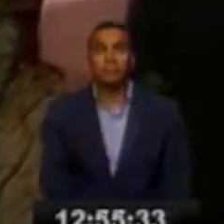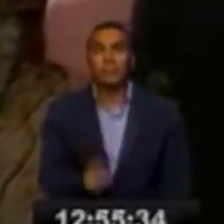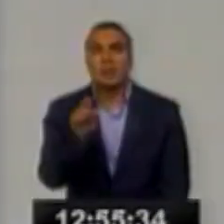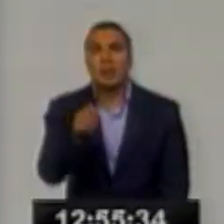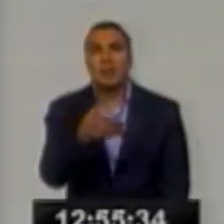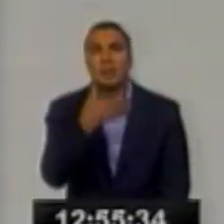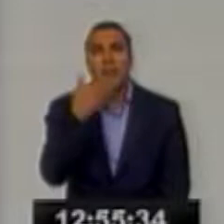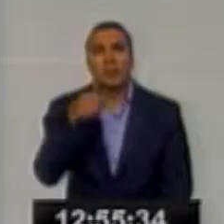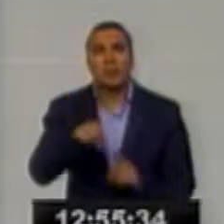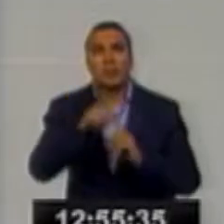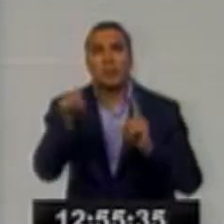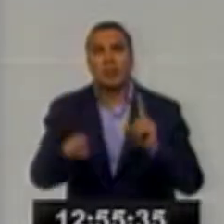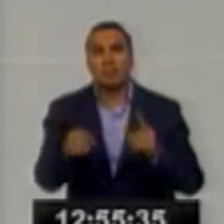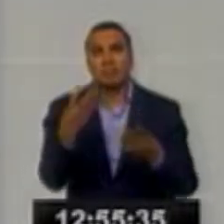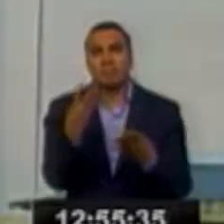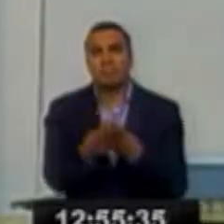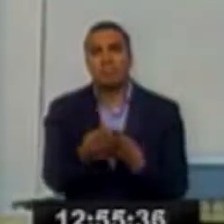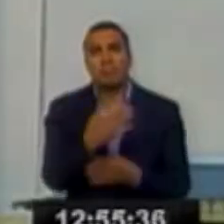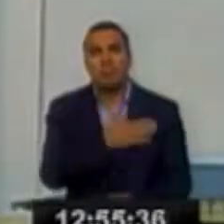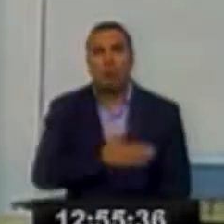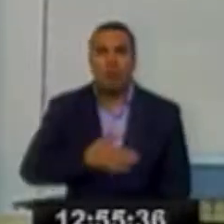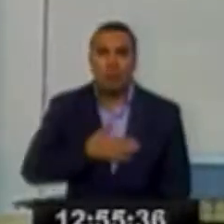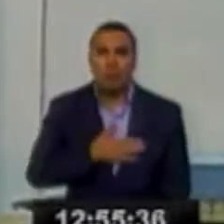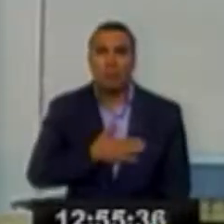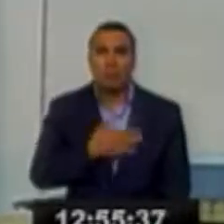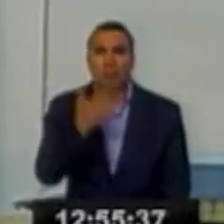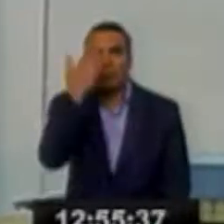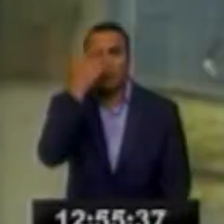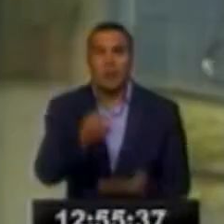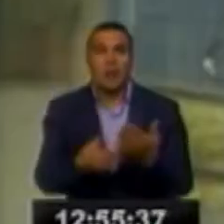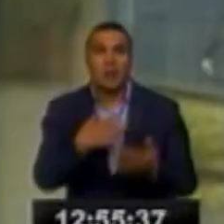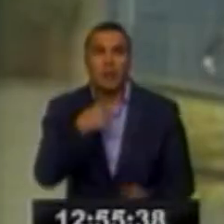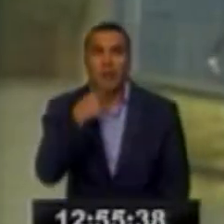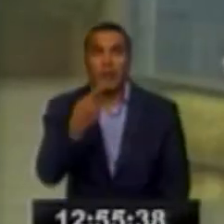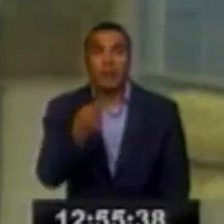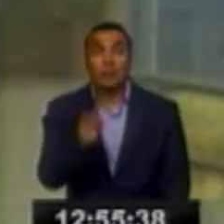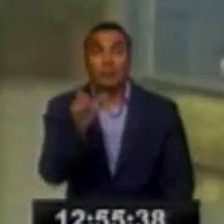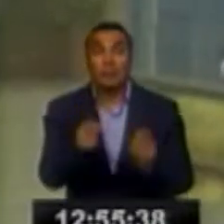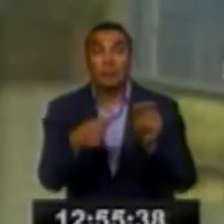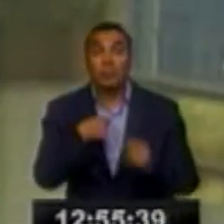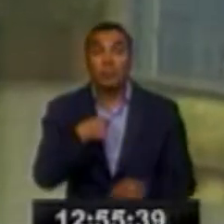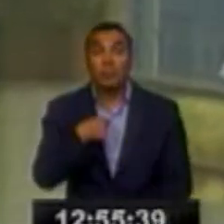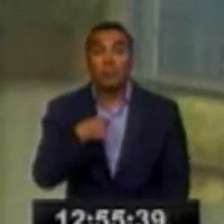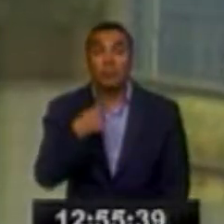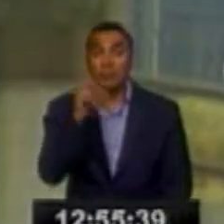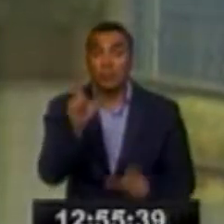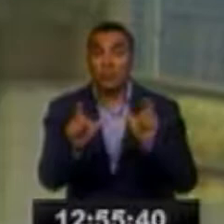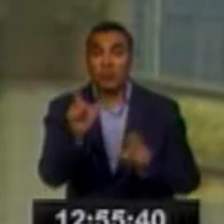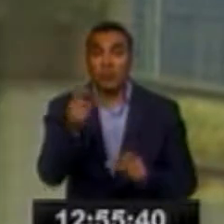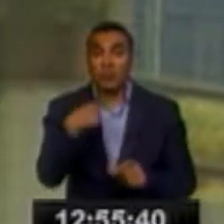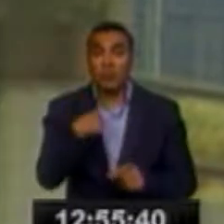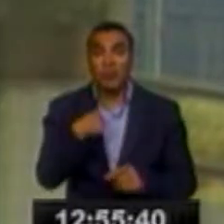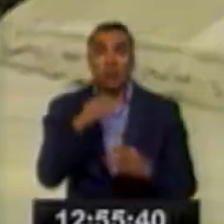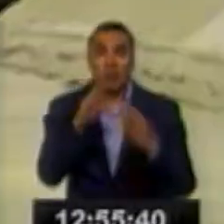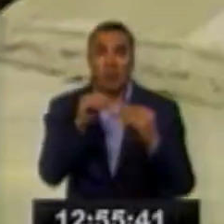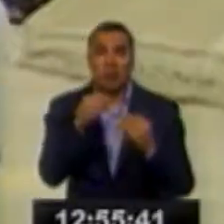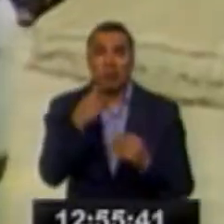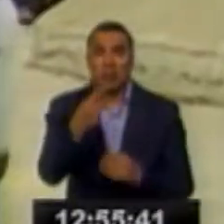sistema de rehabilitación social. Así lo refirió uno de los privados de la libertad, que se identificó como vocero desde un centro